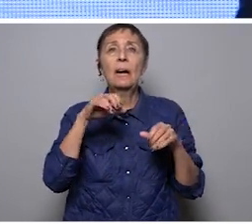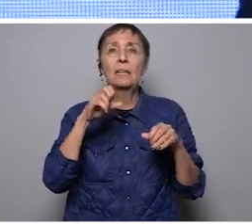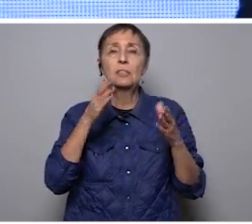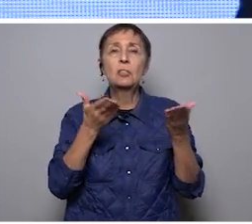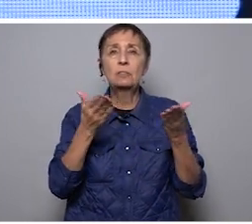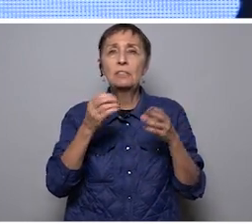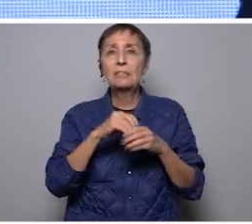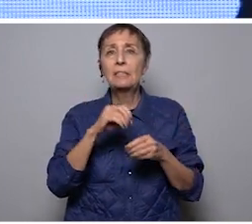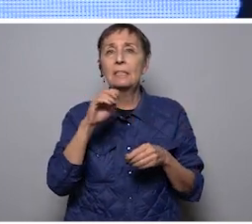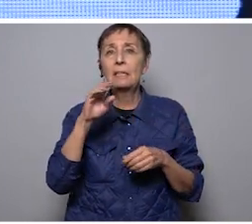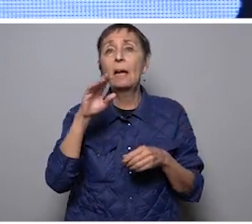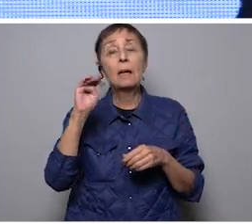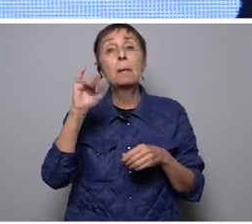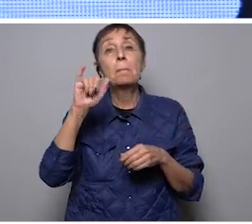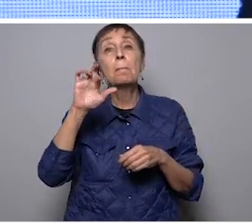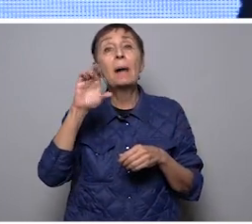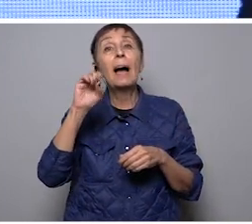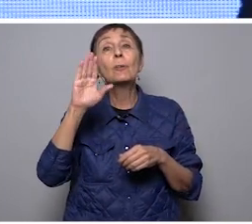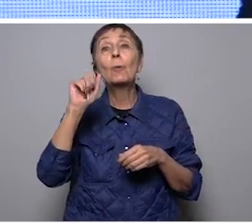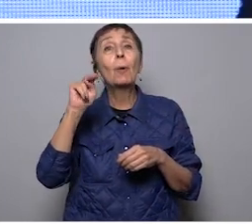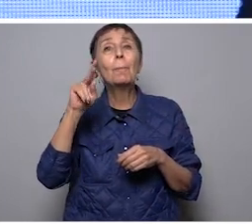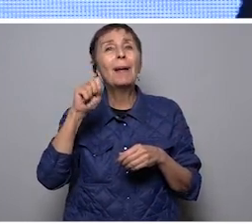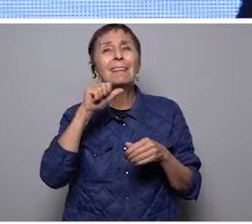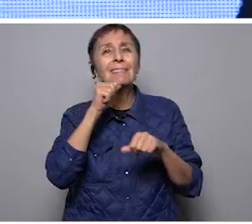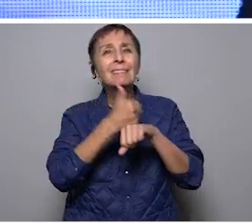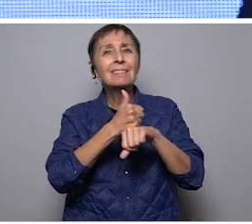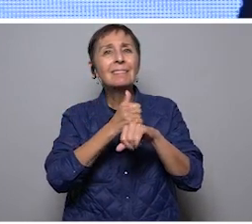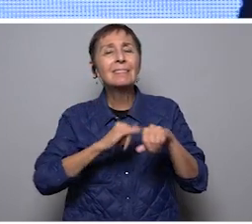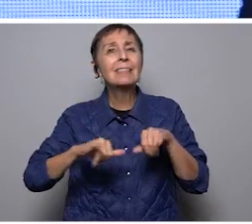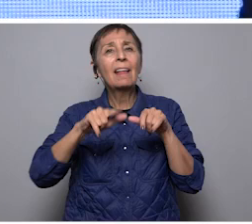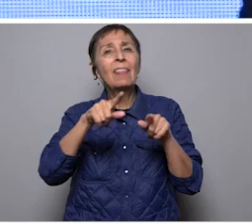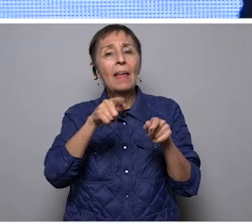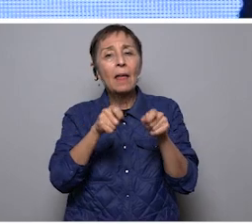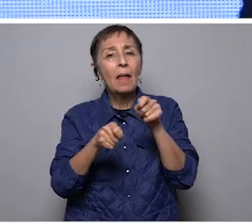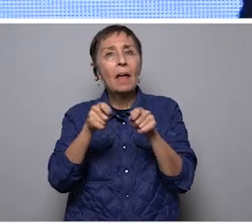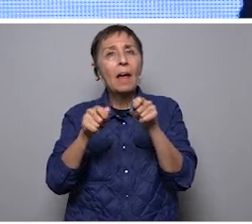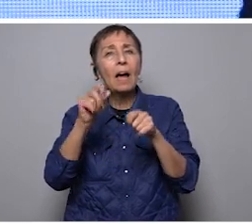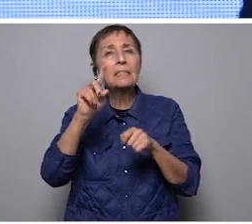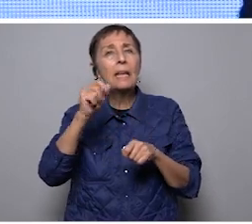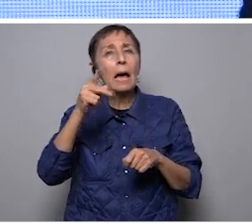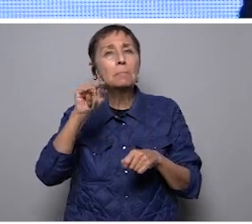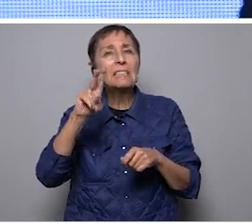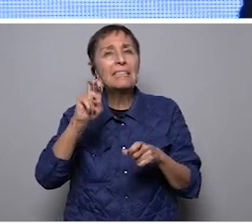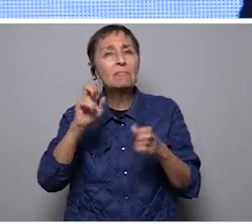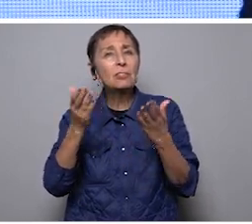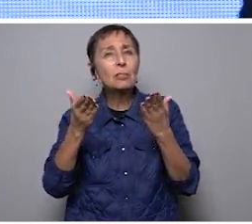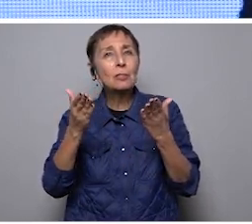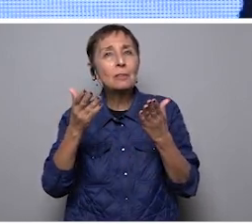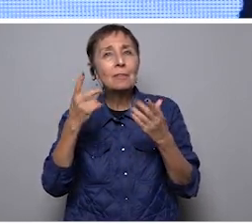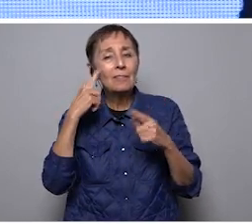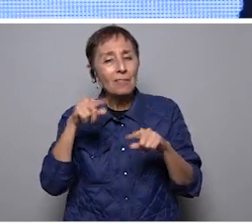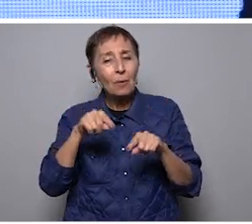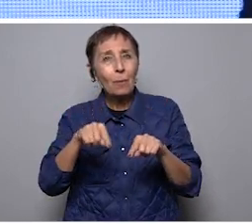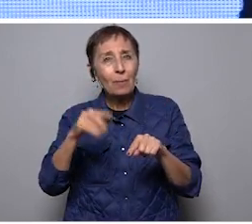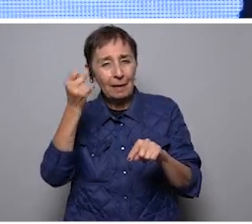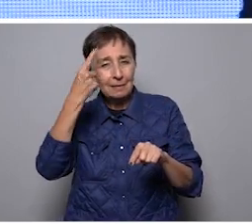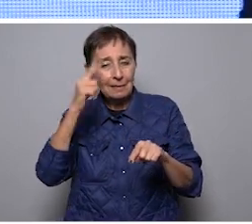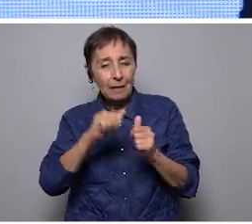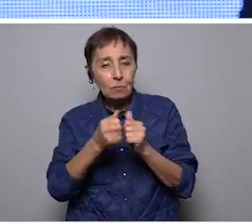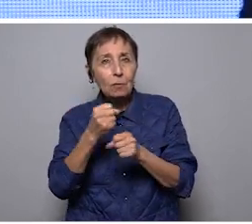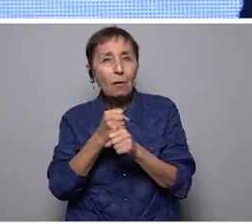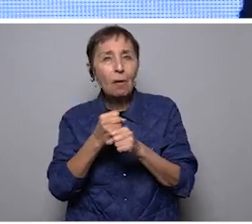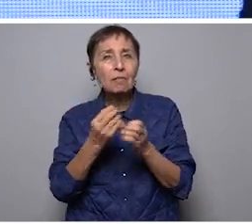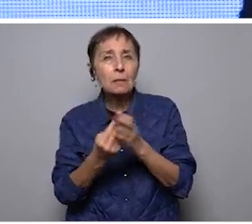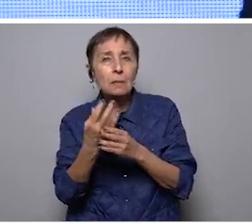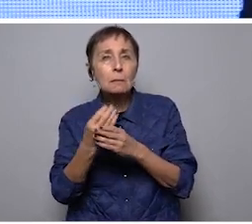adaptados y no es lo mismo un cafetalero en Chiapas que un cafetalero en Puebla o que un cafetalero en Veracruz porque tienen uno